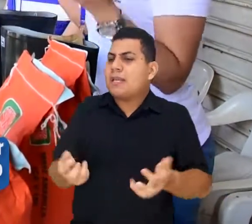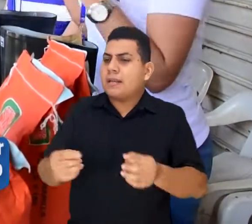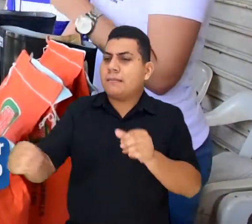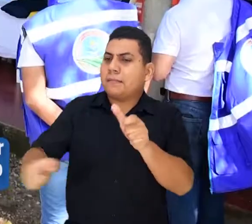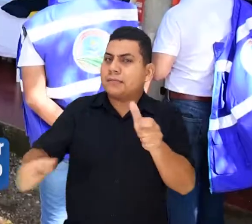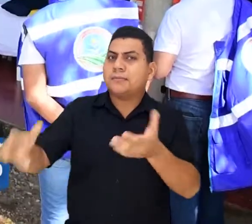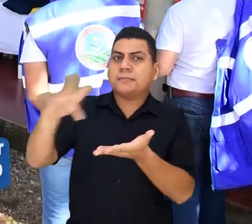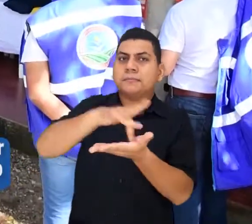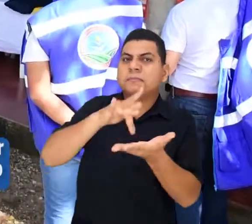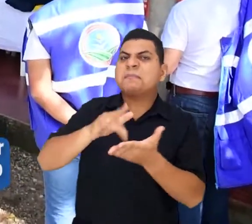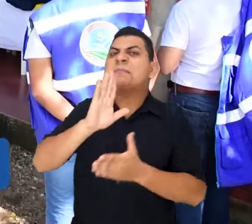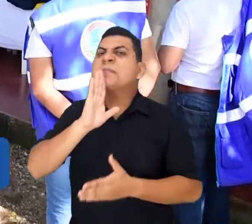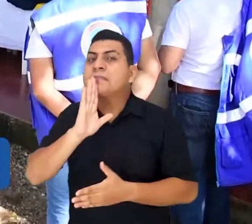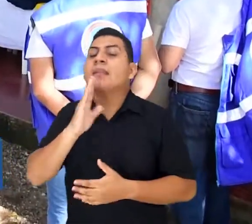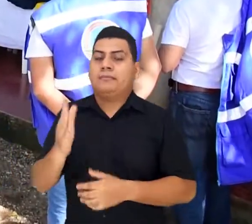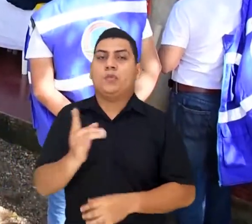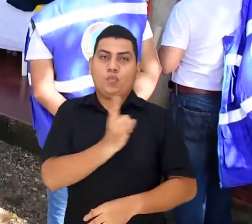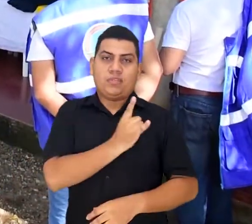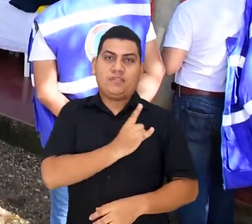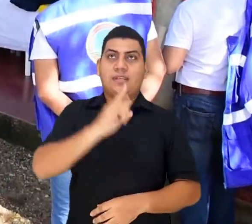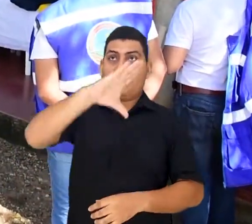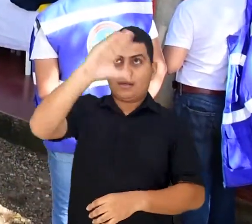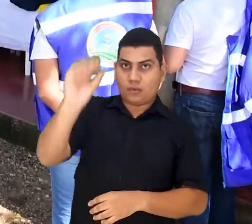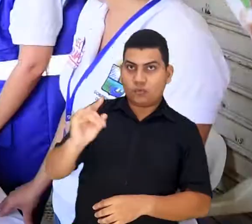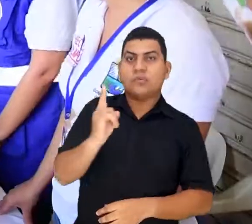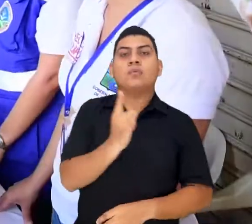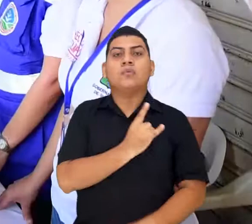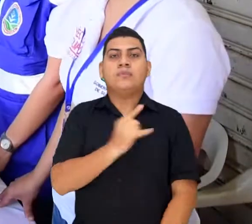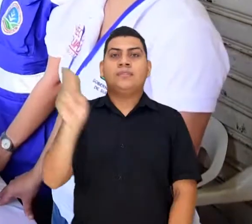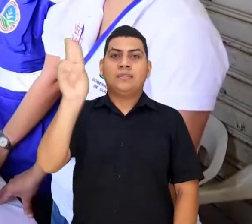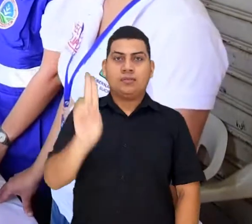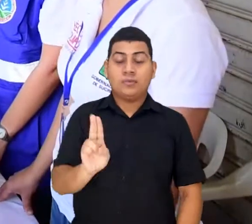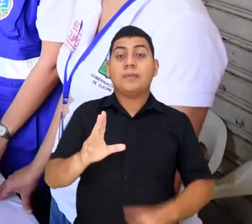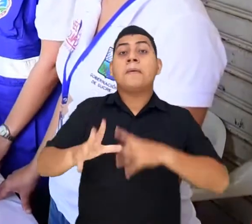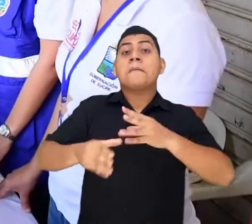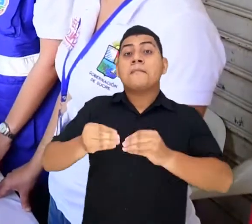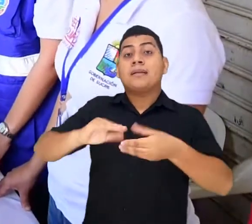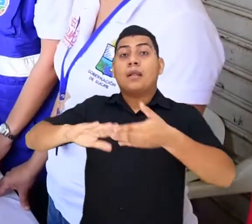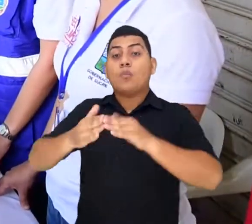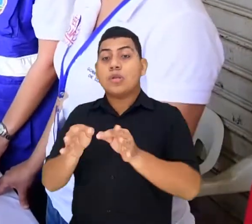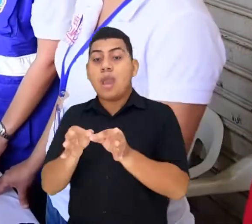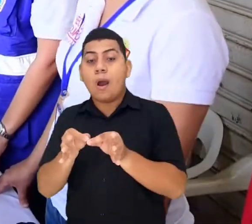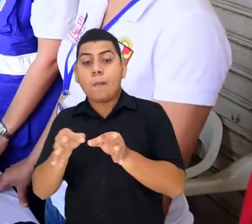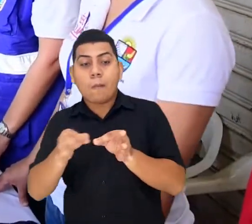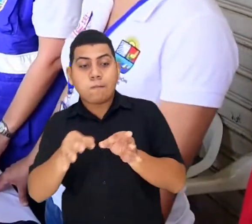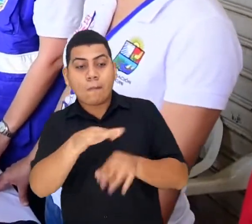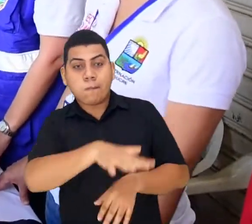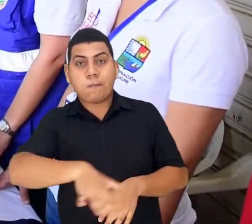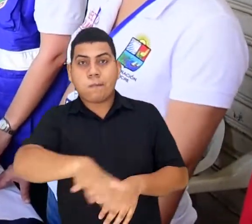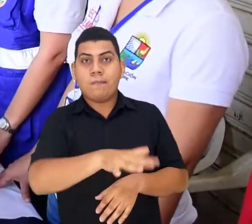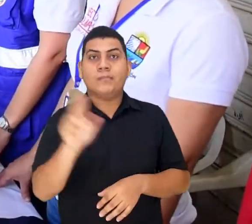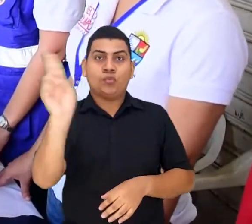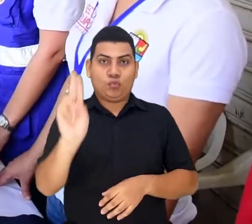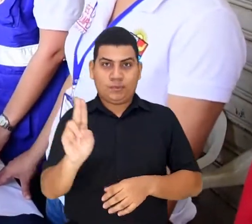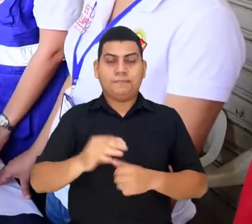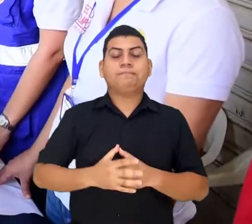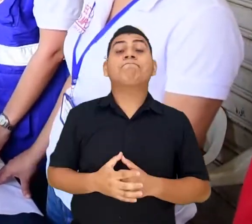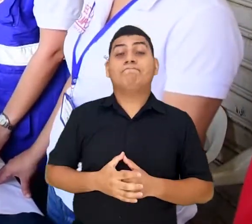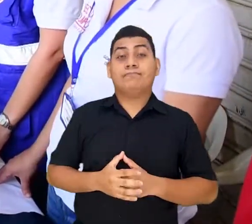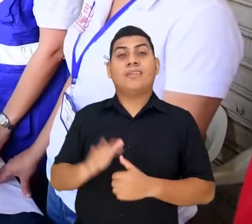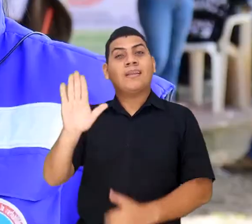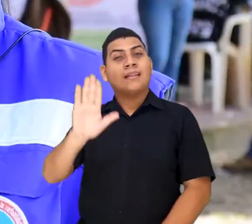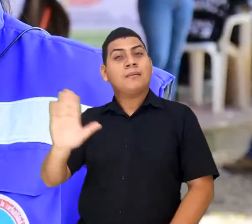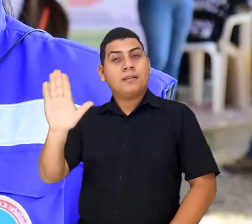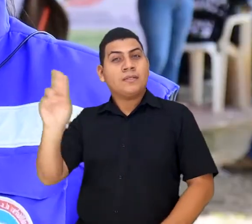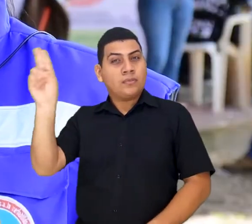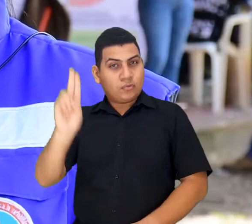cuyos principales cooperantes son la Universidad de la Costa, la Universidad de Sucre y las comunidades de 5 municipios del